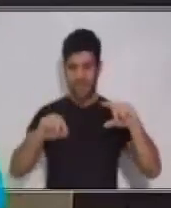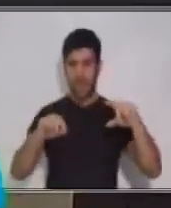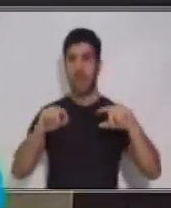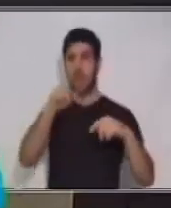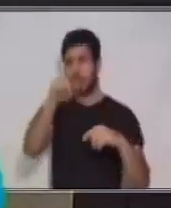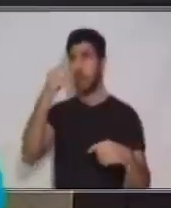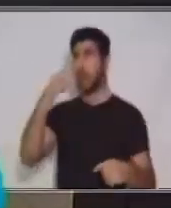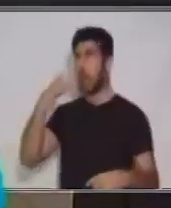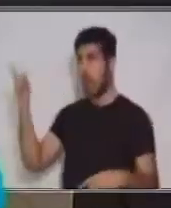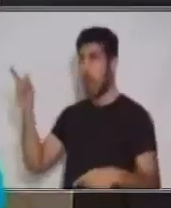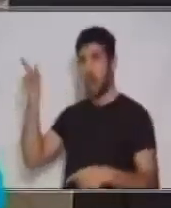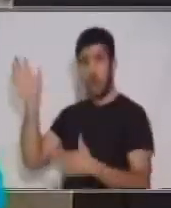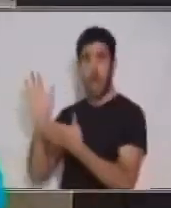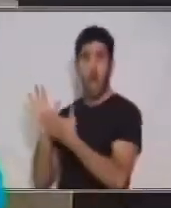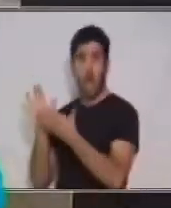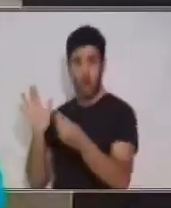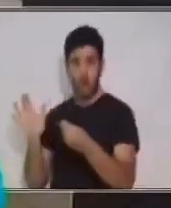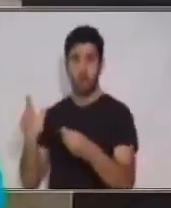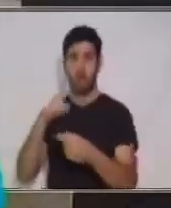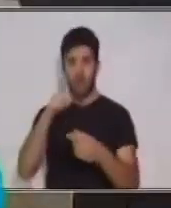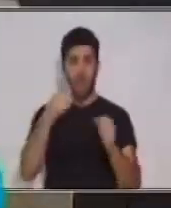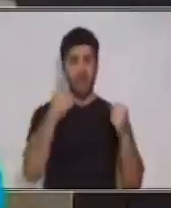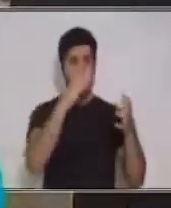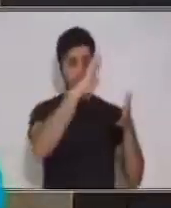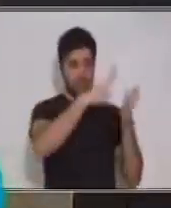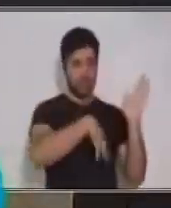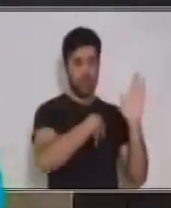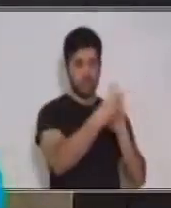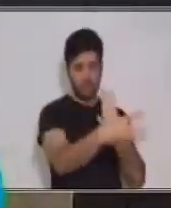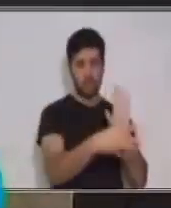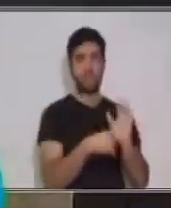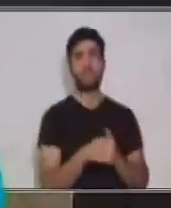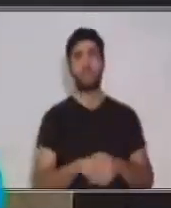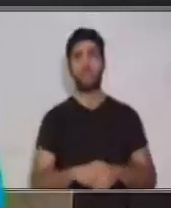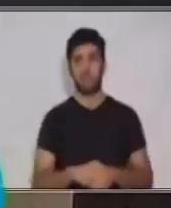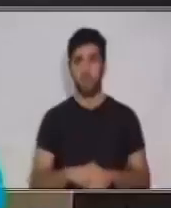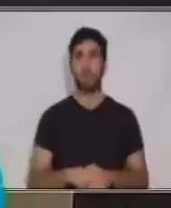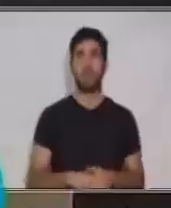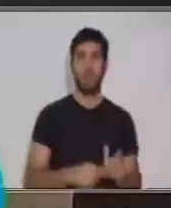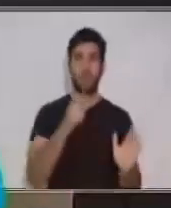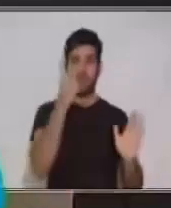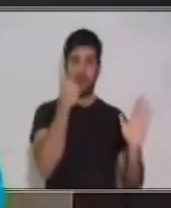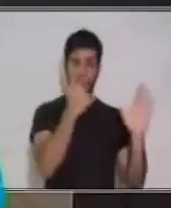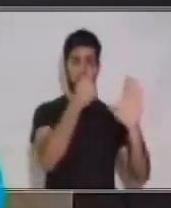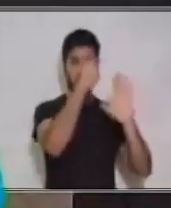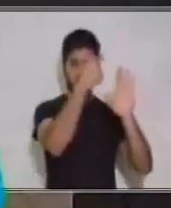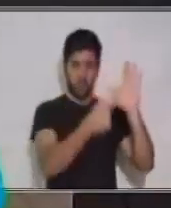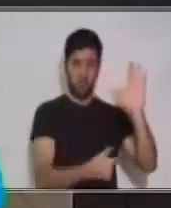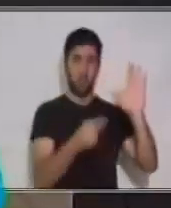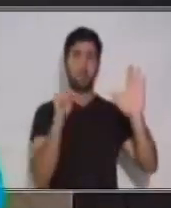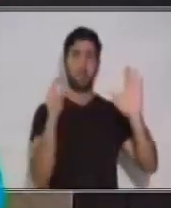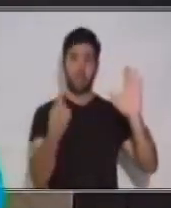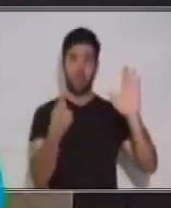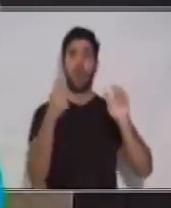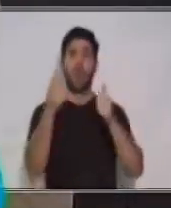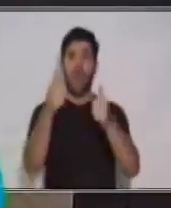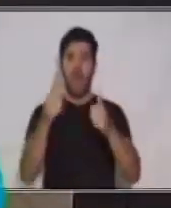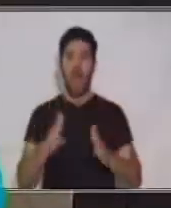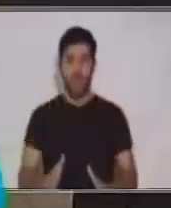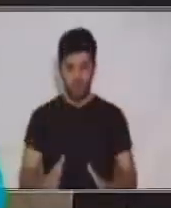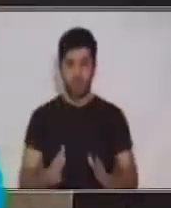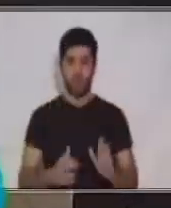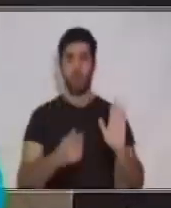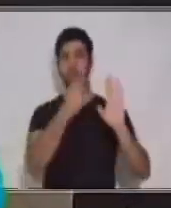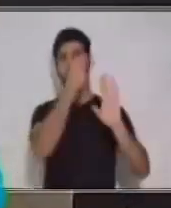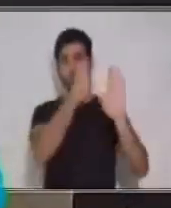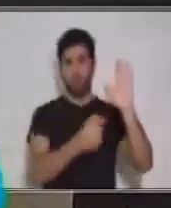es, ¿cuáles deportes prefieres? La columna que tenemos aquí, ahí vamos a colocar la